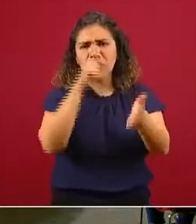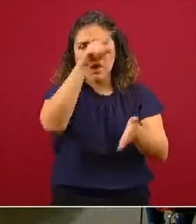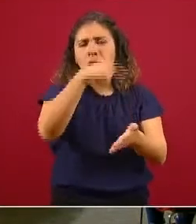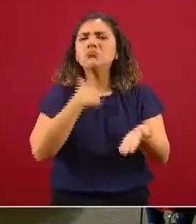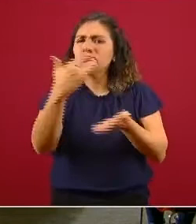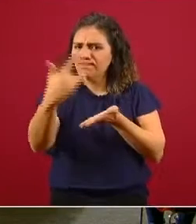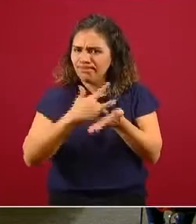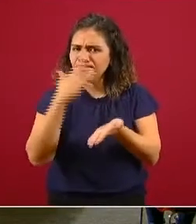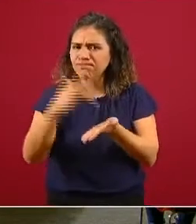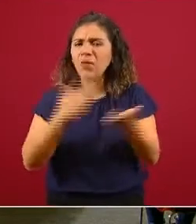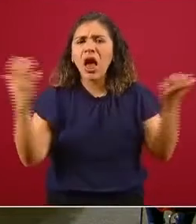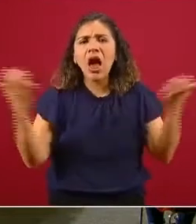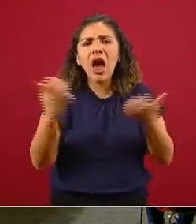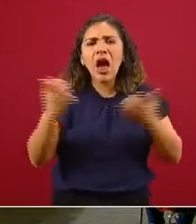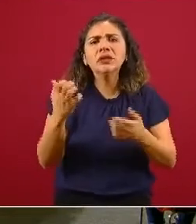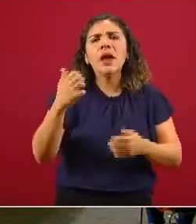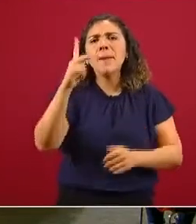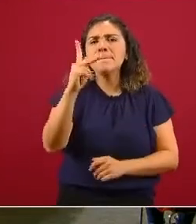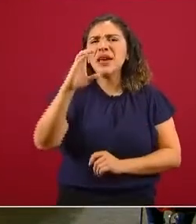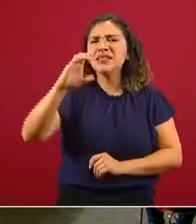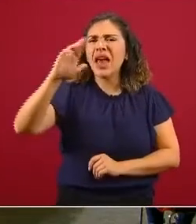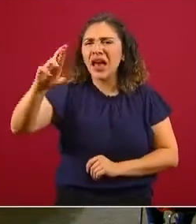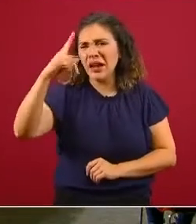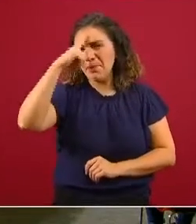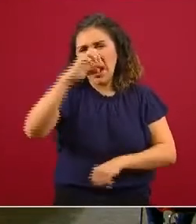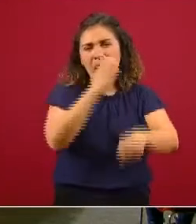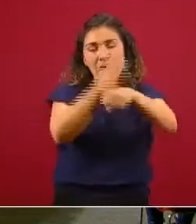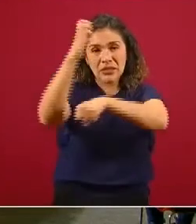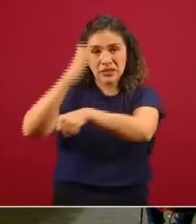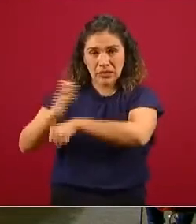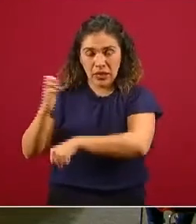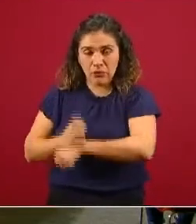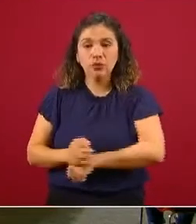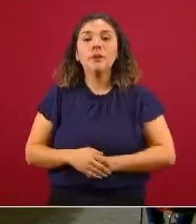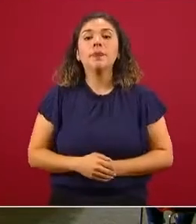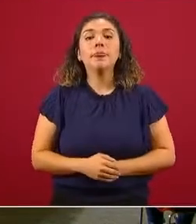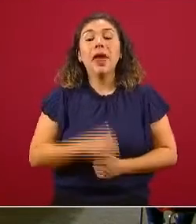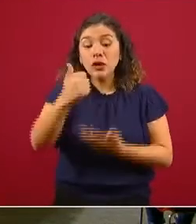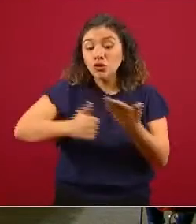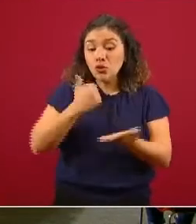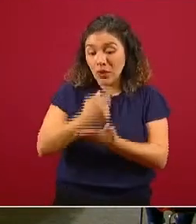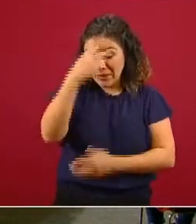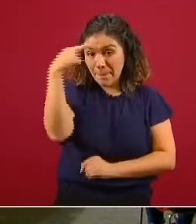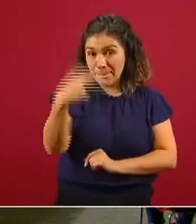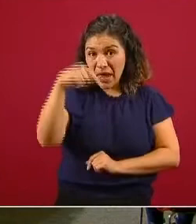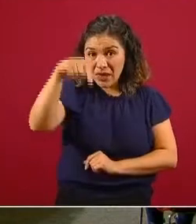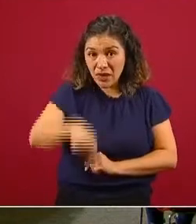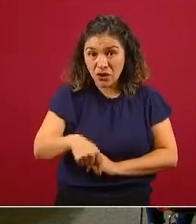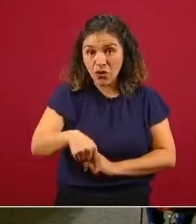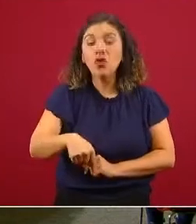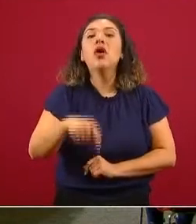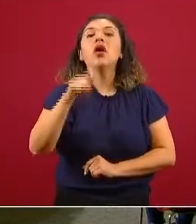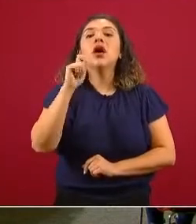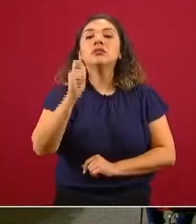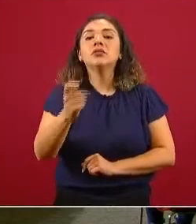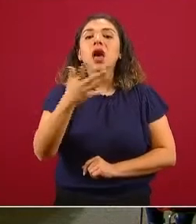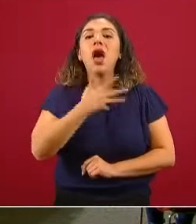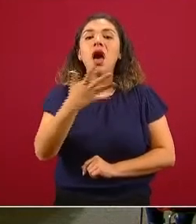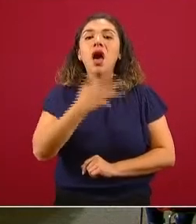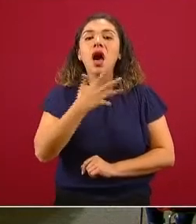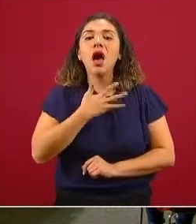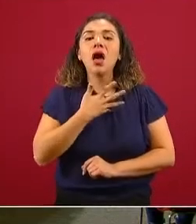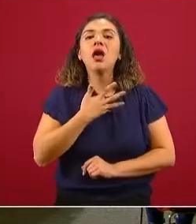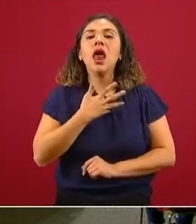nos apoyan realizándonos los PCR de los estados. Y en la Ciudad de México